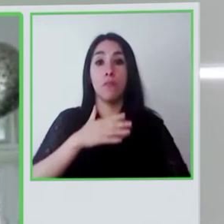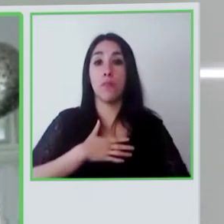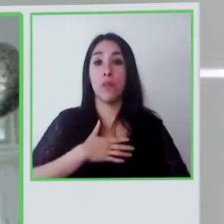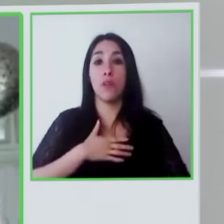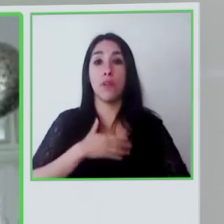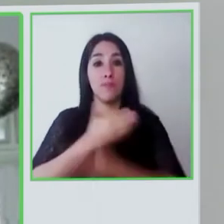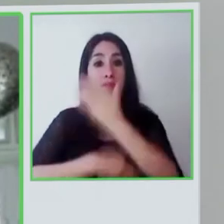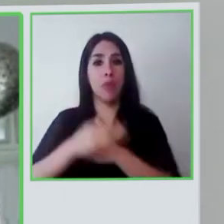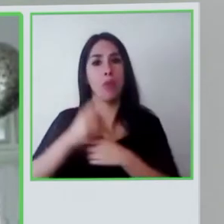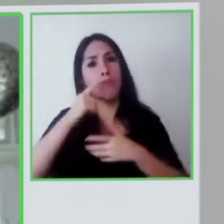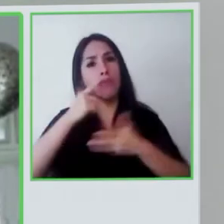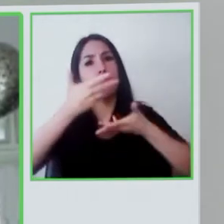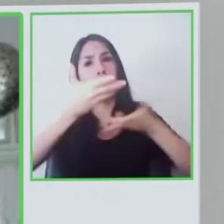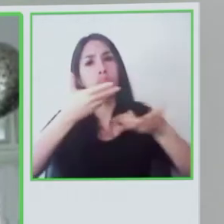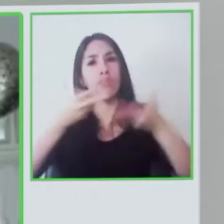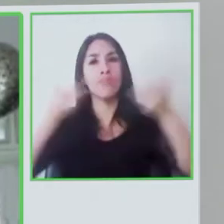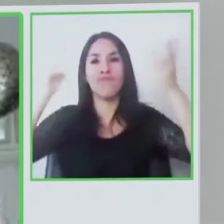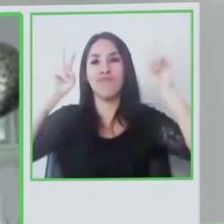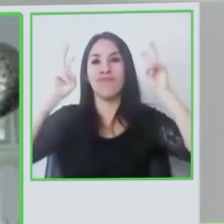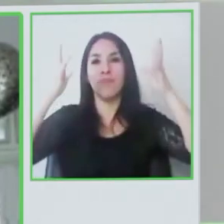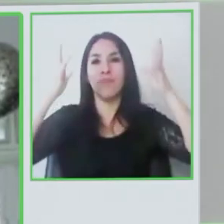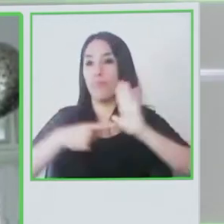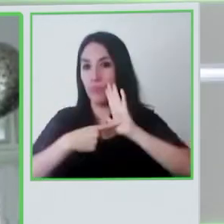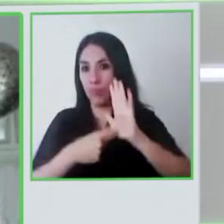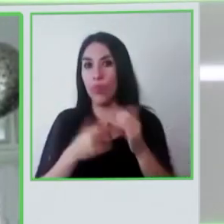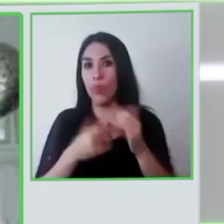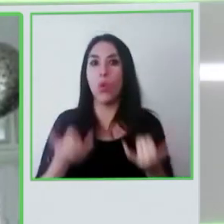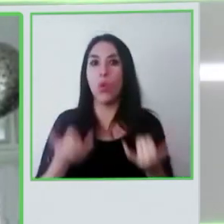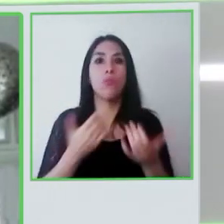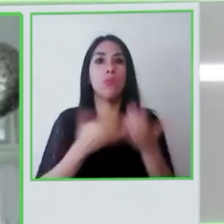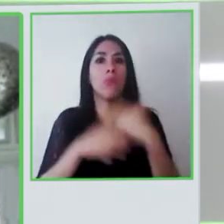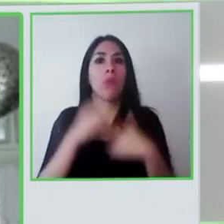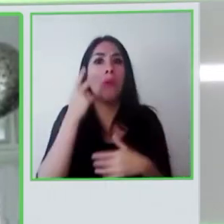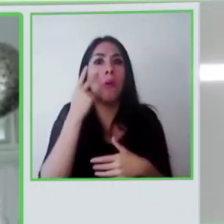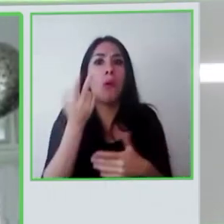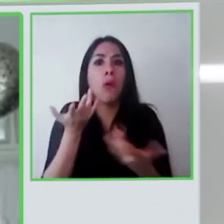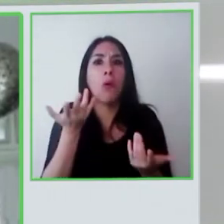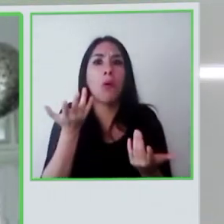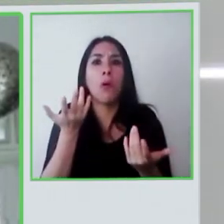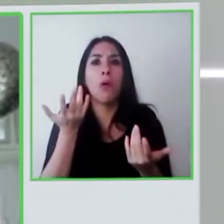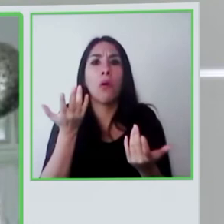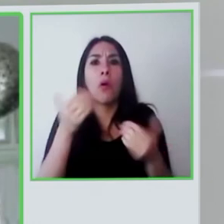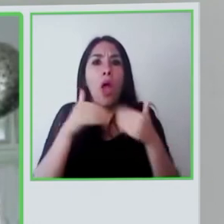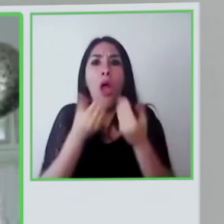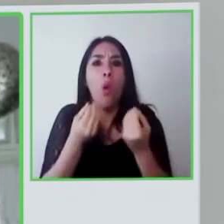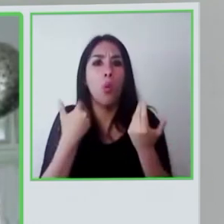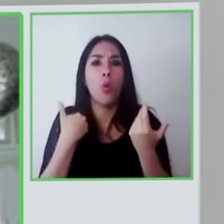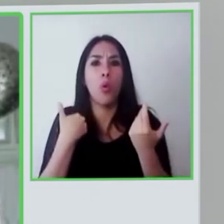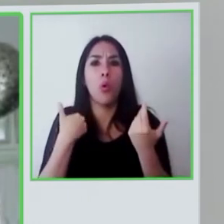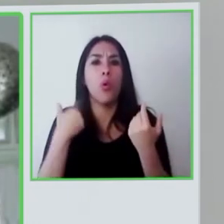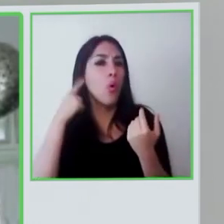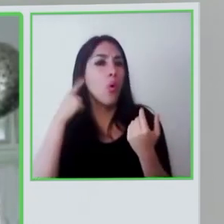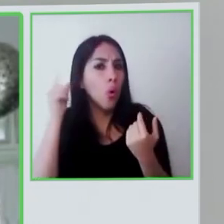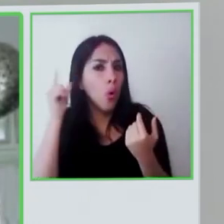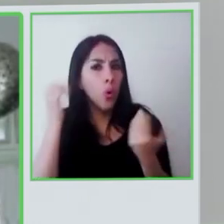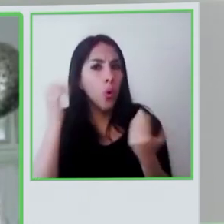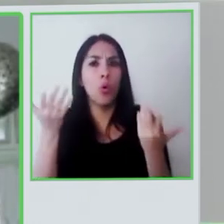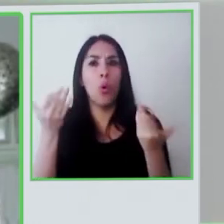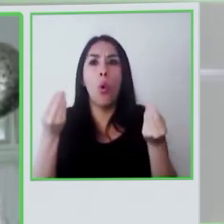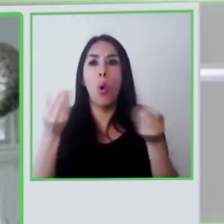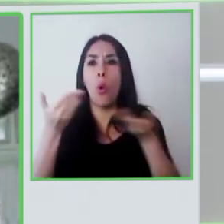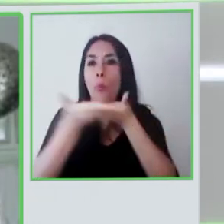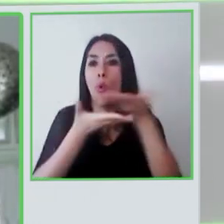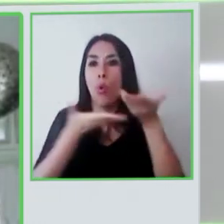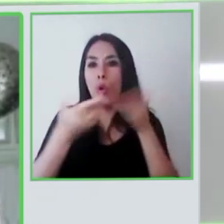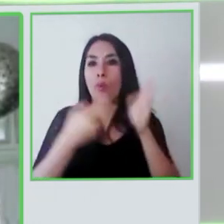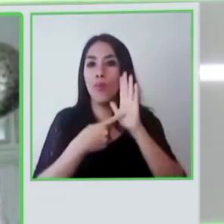discapacidad visual auditiva o algún problema o alguna discapacidad neuronal nosotros sabemos que el lenguaje de